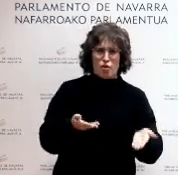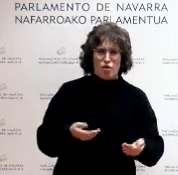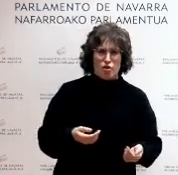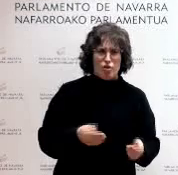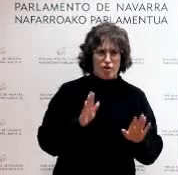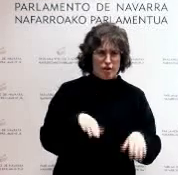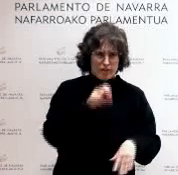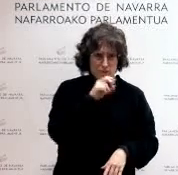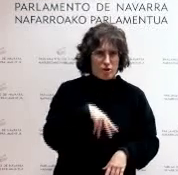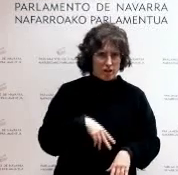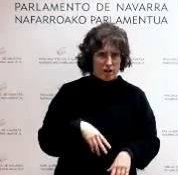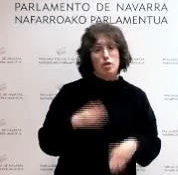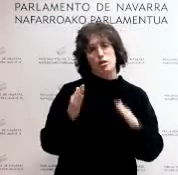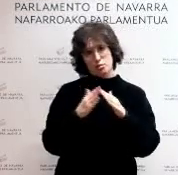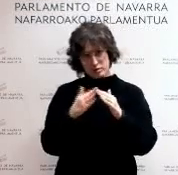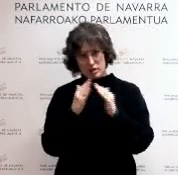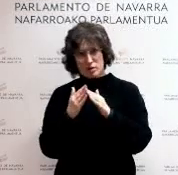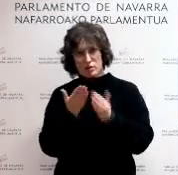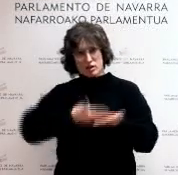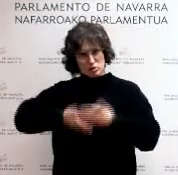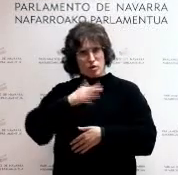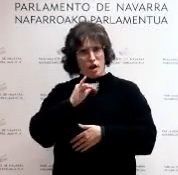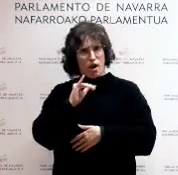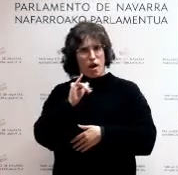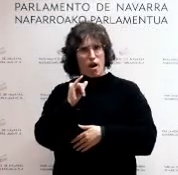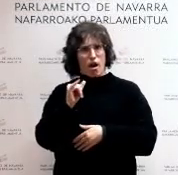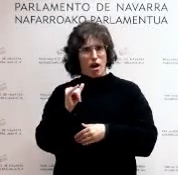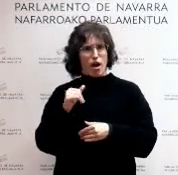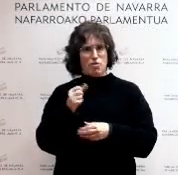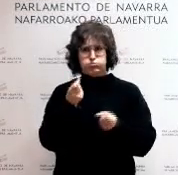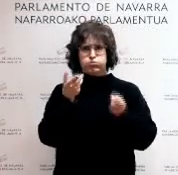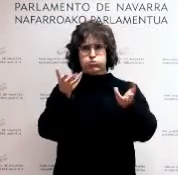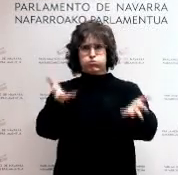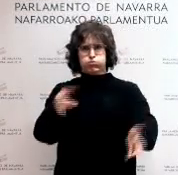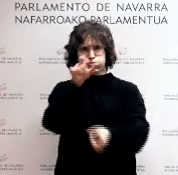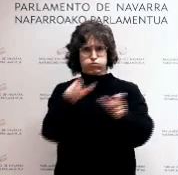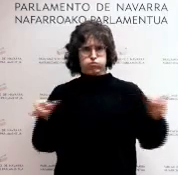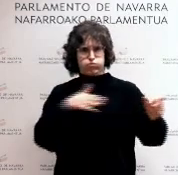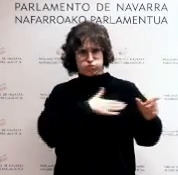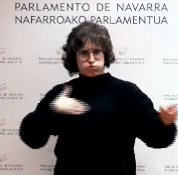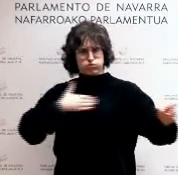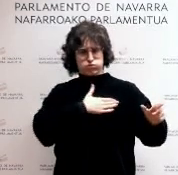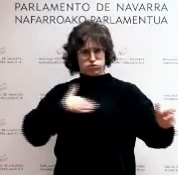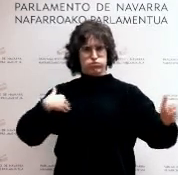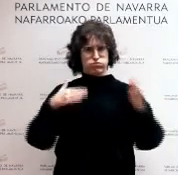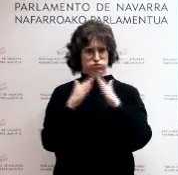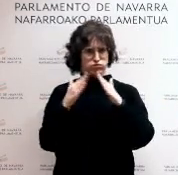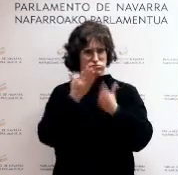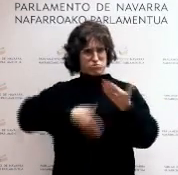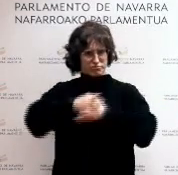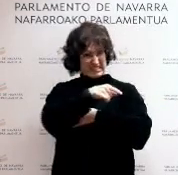viviendas colaborativas. Hay una inmensa lista de gente demandando viviendas colaborativas. Parece que ahora su interés es el fomento de las